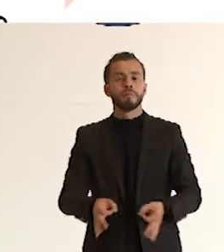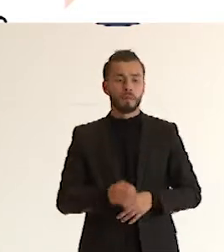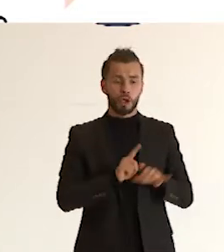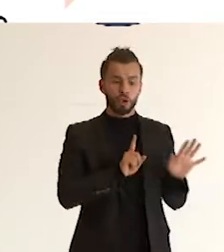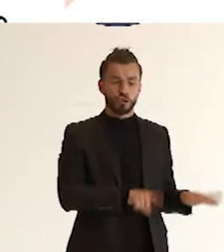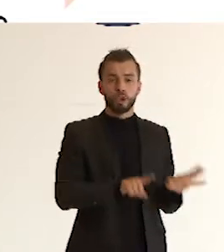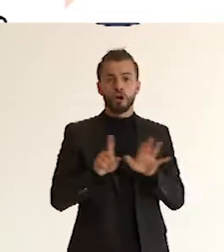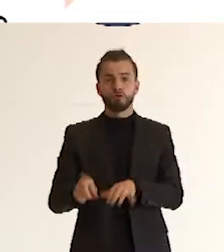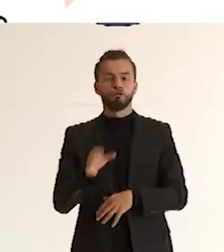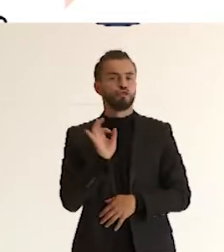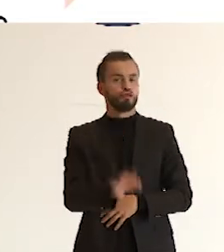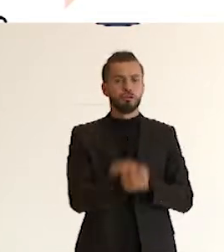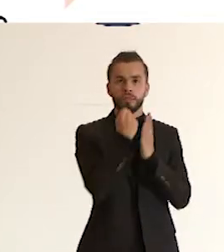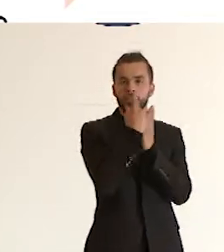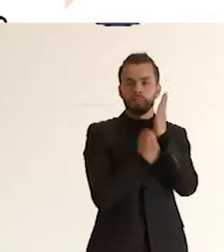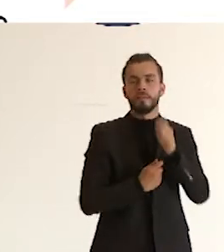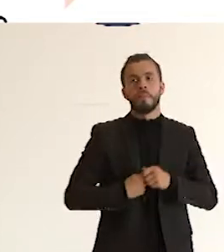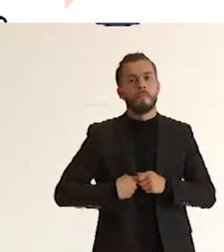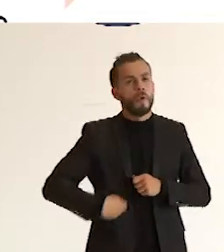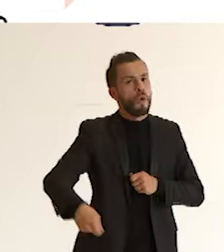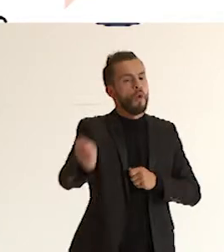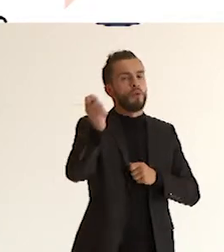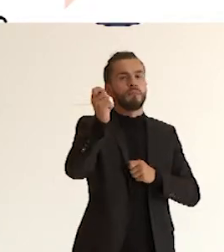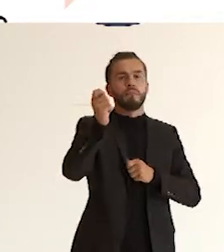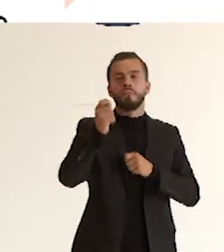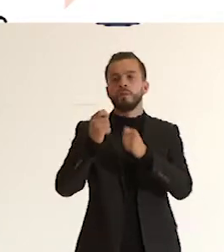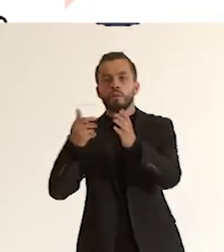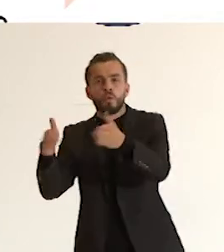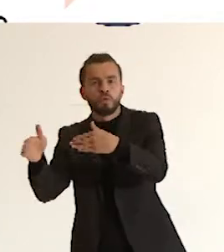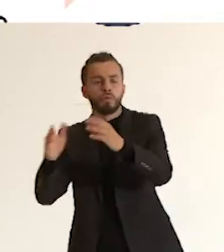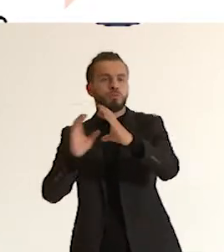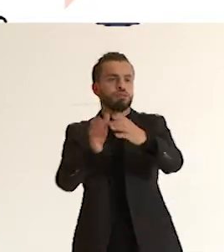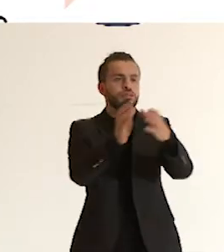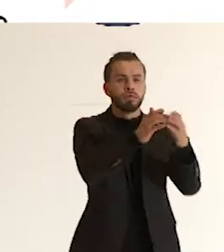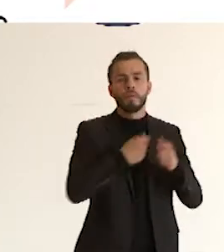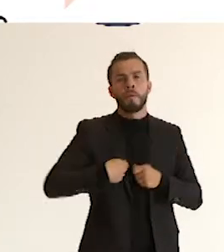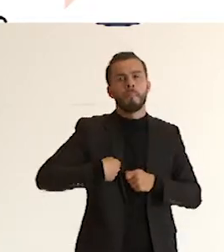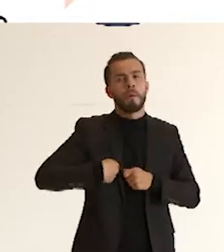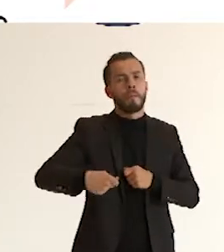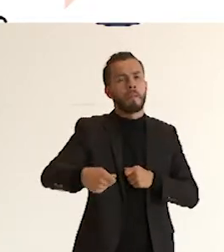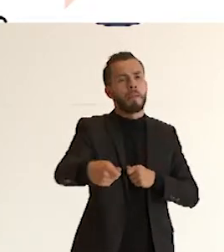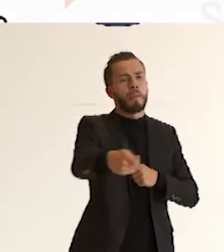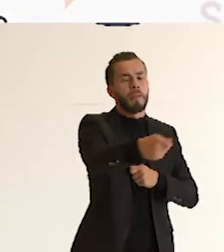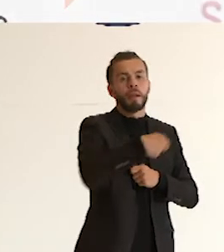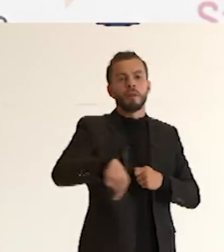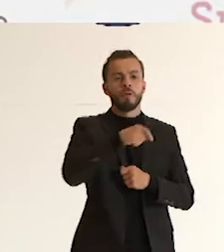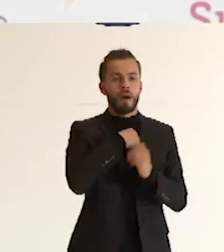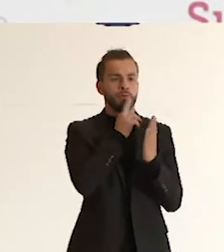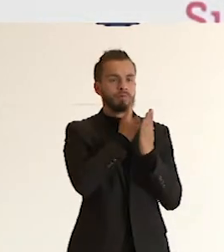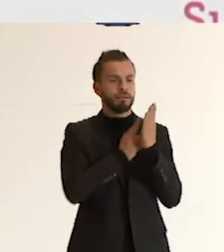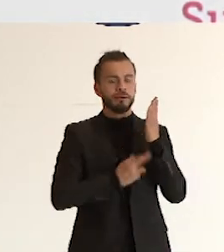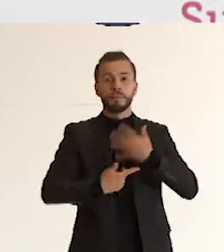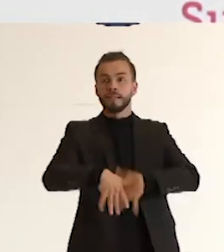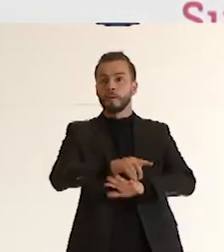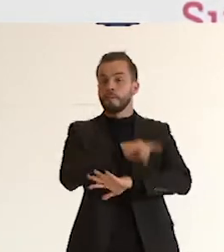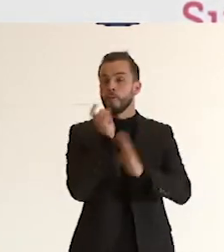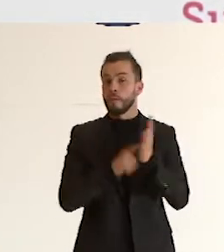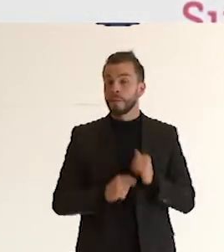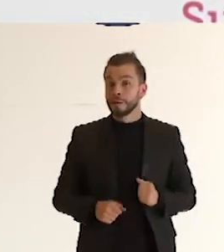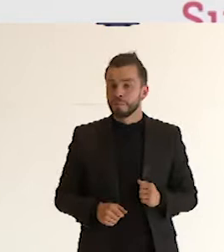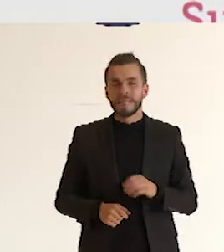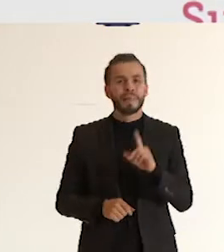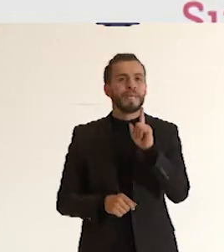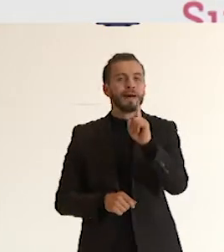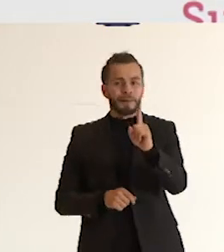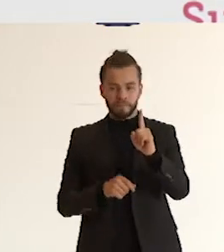esta encuesta a los estudiantes hacerla a través de los cursos y pues ya digamos que ya es poco lo que se modifica una vez